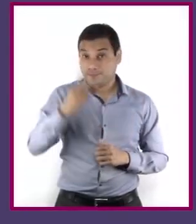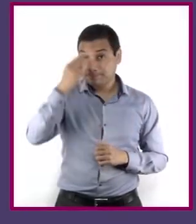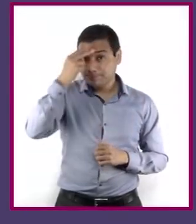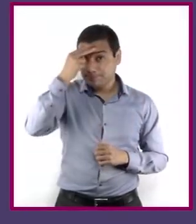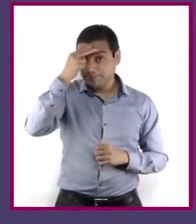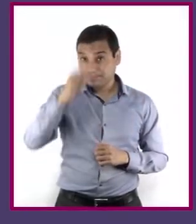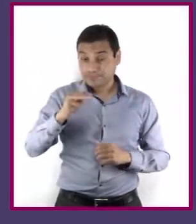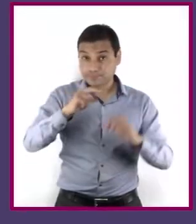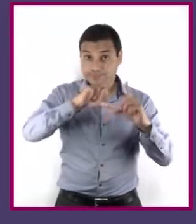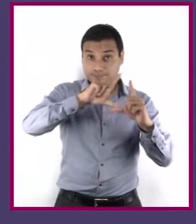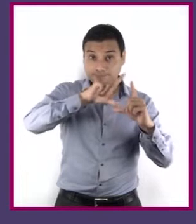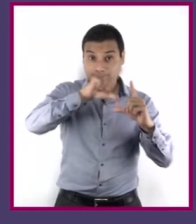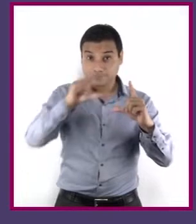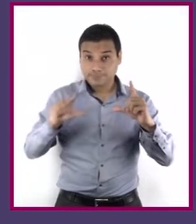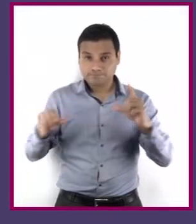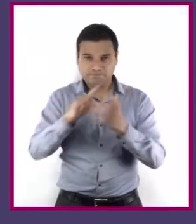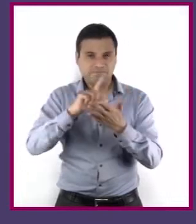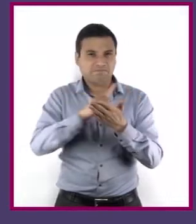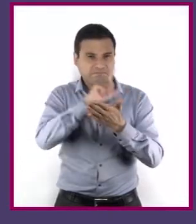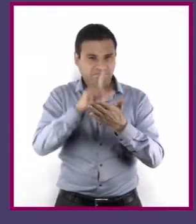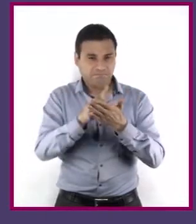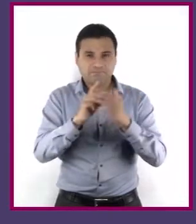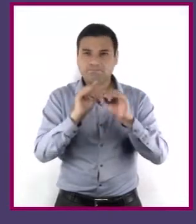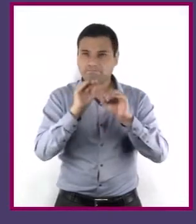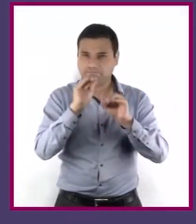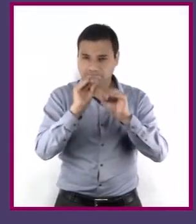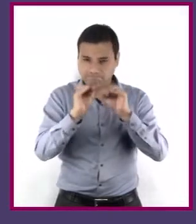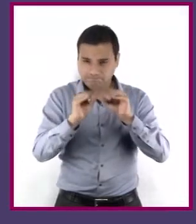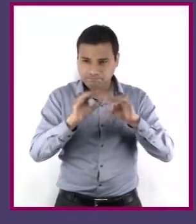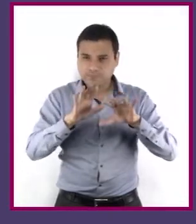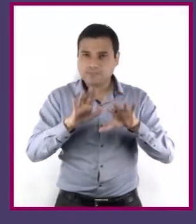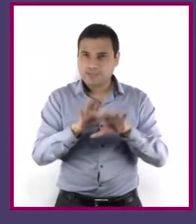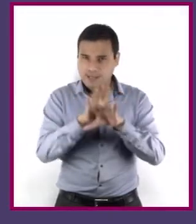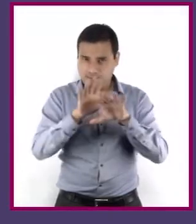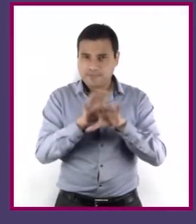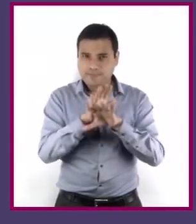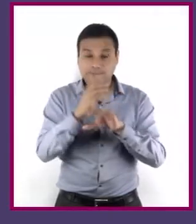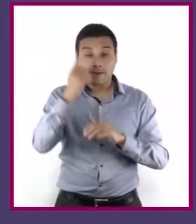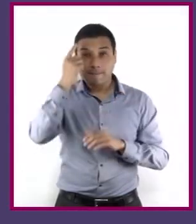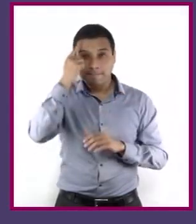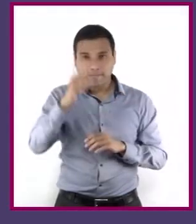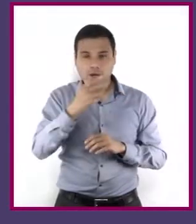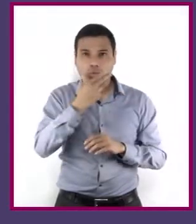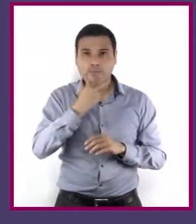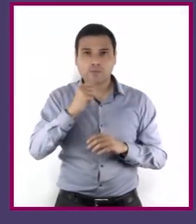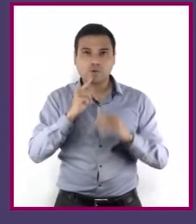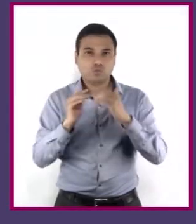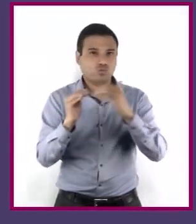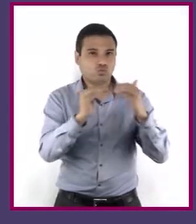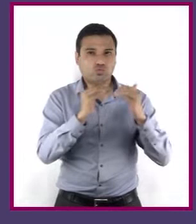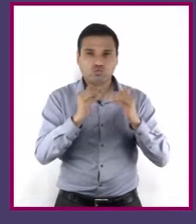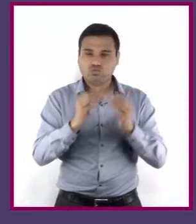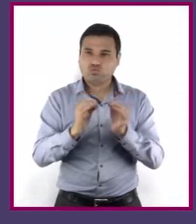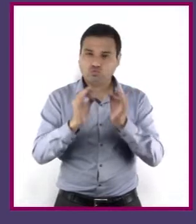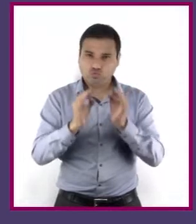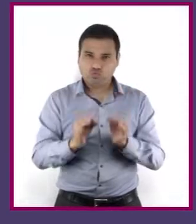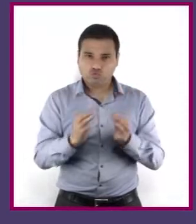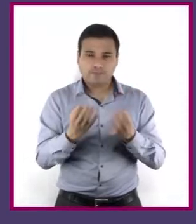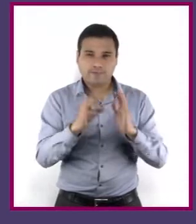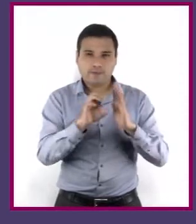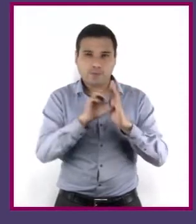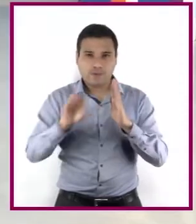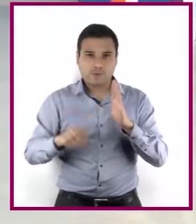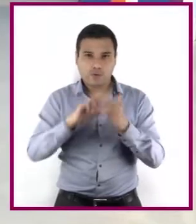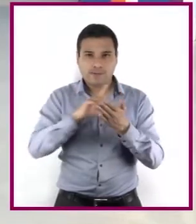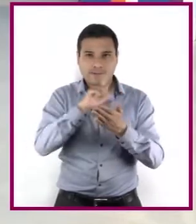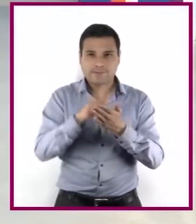ido incorporando en su legislación medidas dirigidas a alcanzar la igualdad sustantiva, como la paridad de